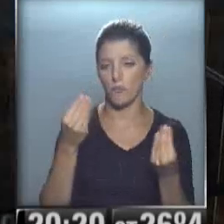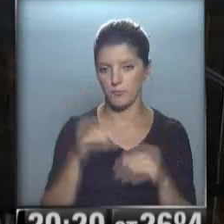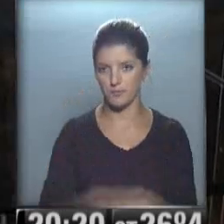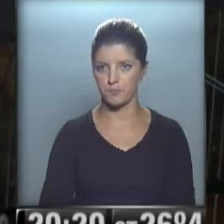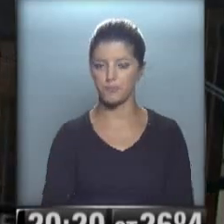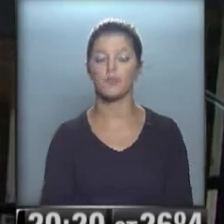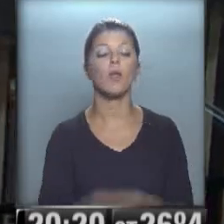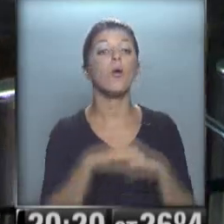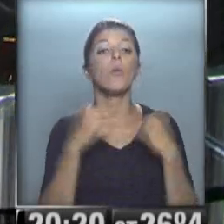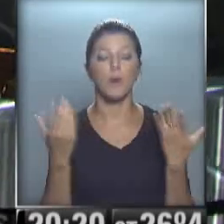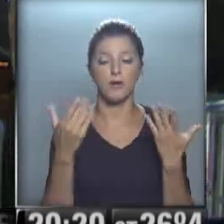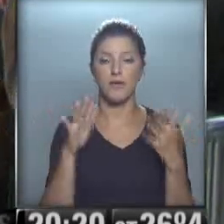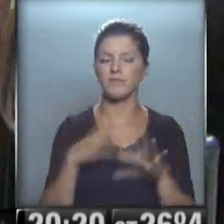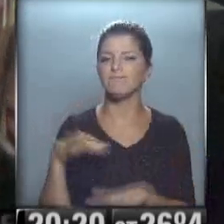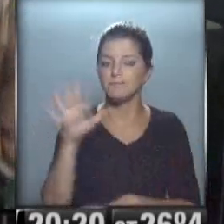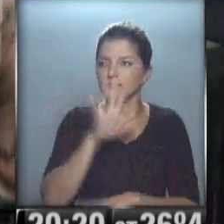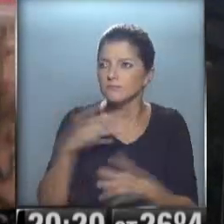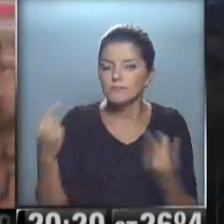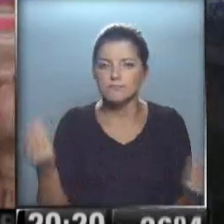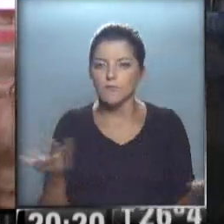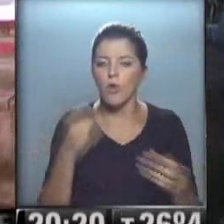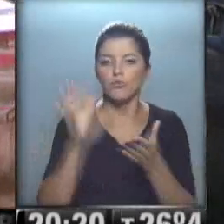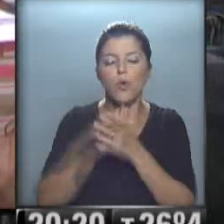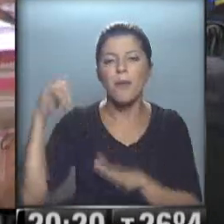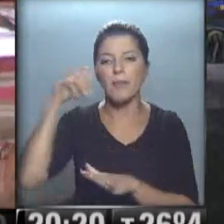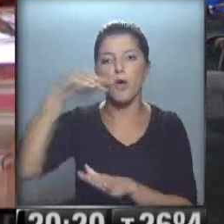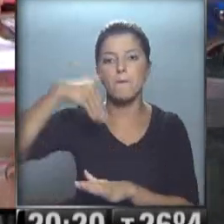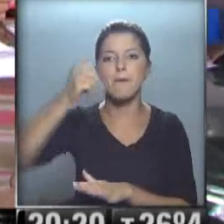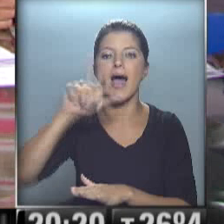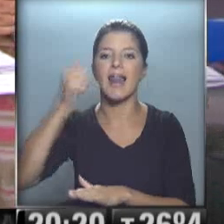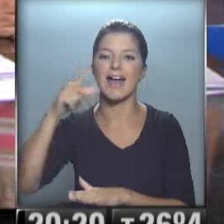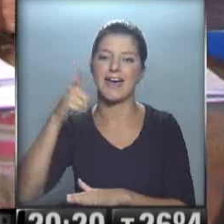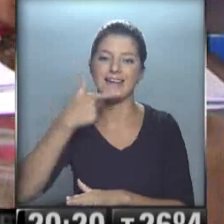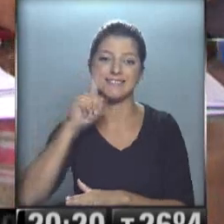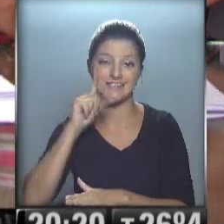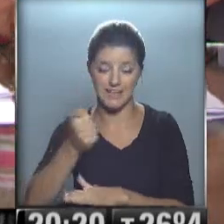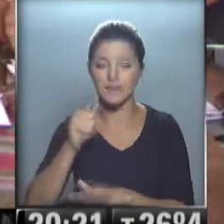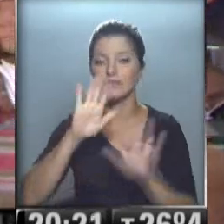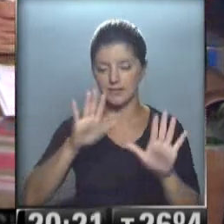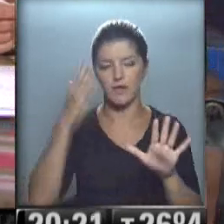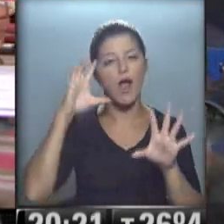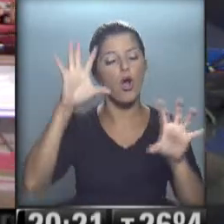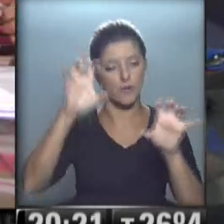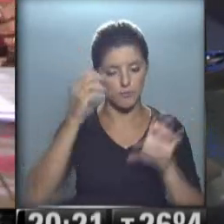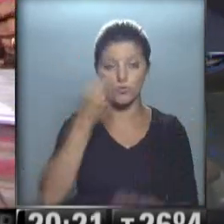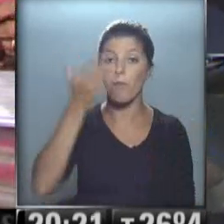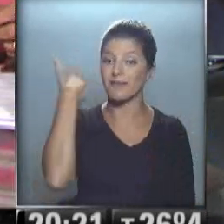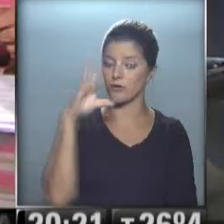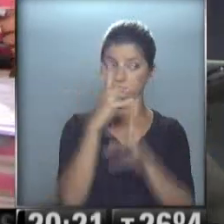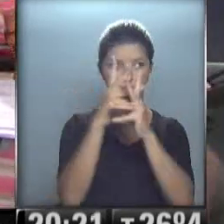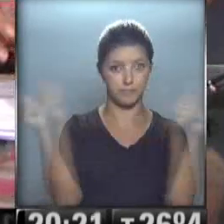Hay un enorme misterio a propósito del avión de Malaysia Airways. Recordemos un poquito, desapareció el sábado,